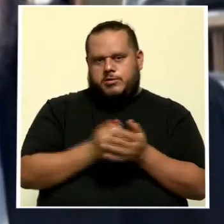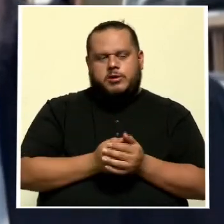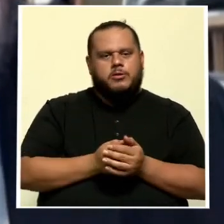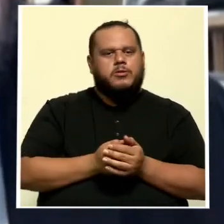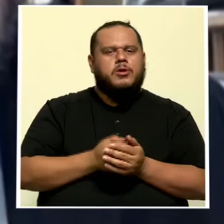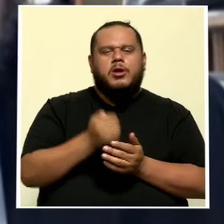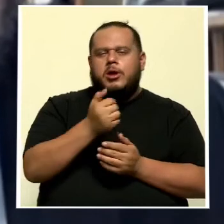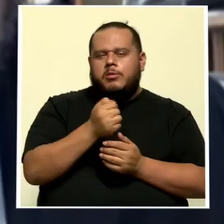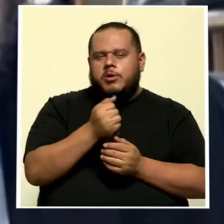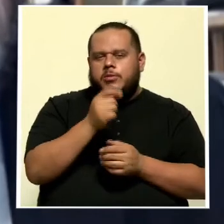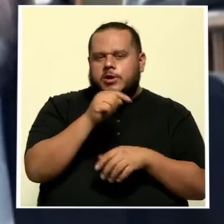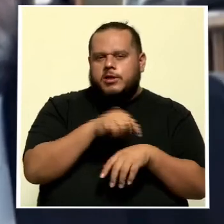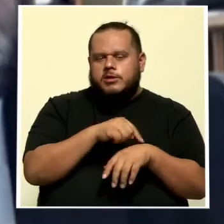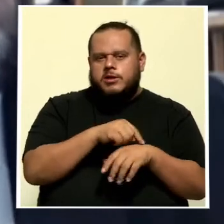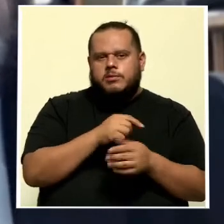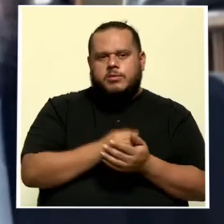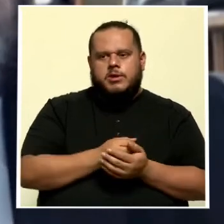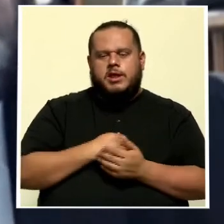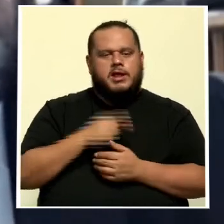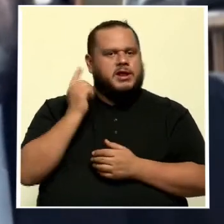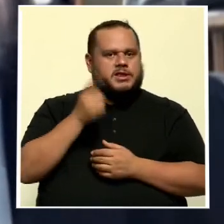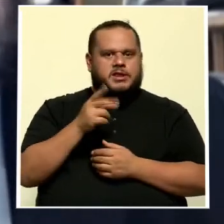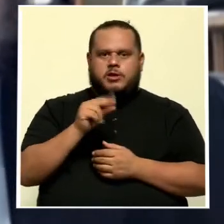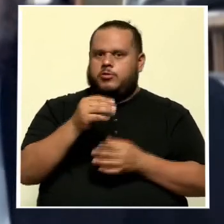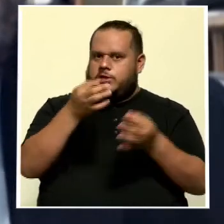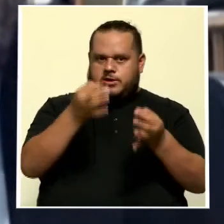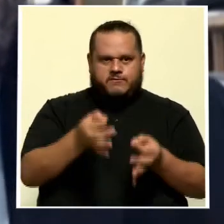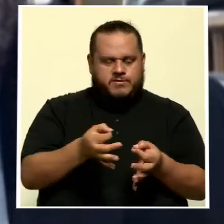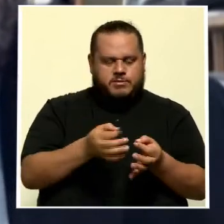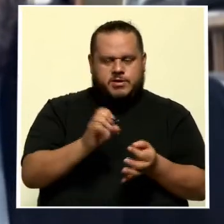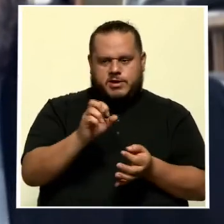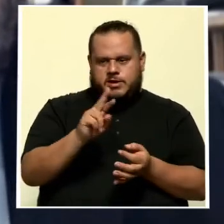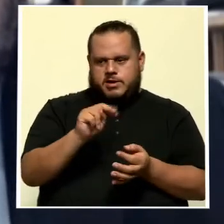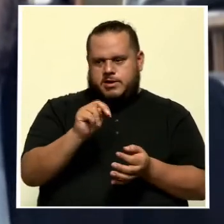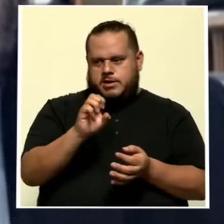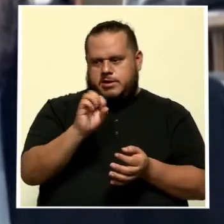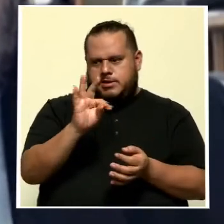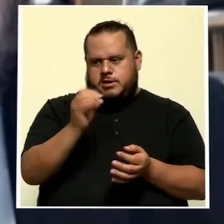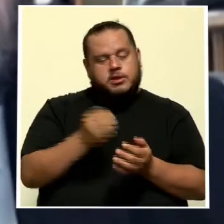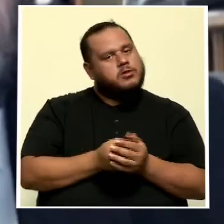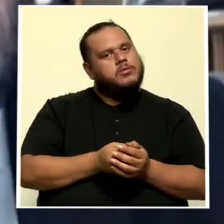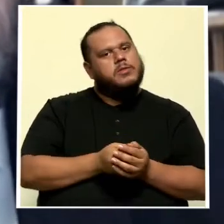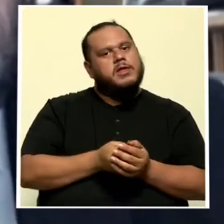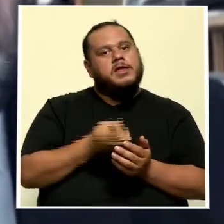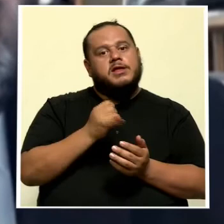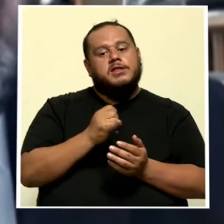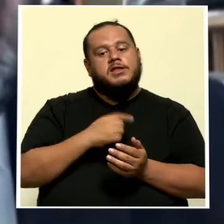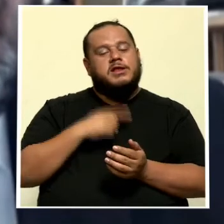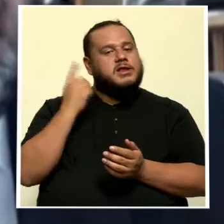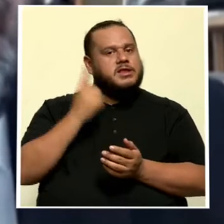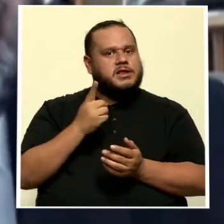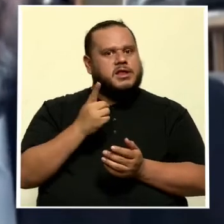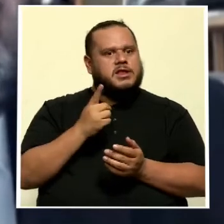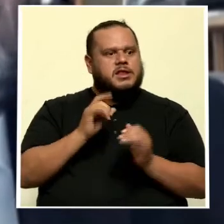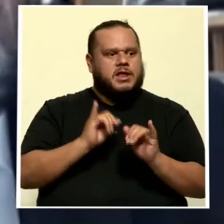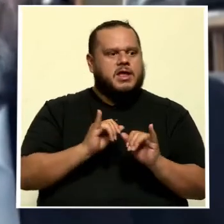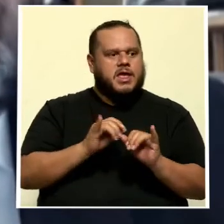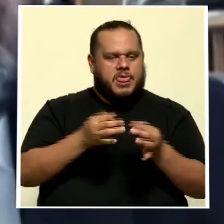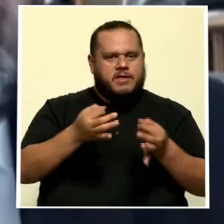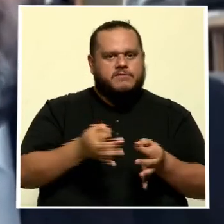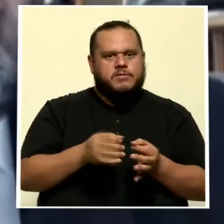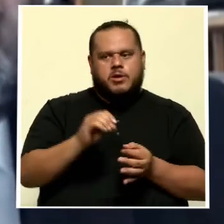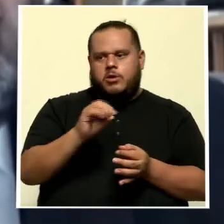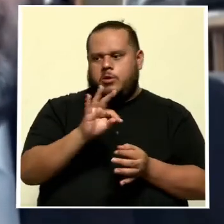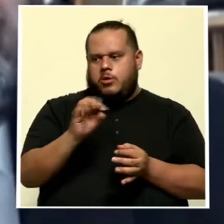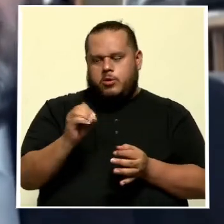muy claro, poquito tiempo. La sentencia no está firme, don Ernesto, la sentencia no está firme. Si la sentencia llegara a quedar firme, Otto tendría